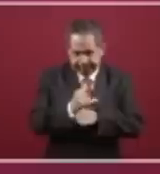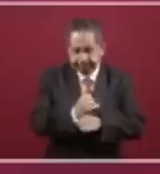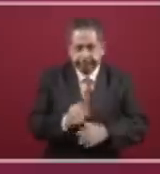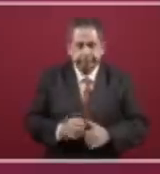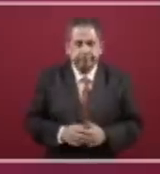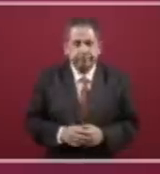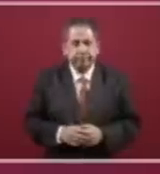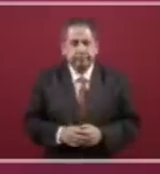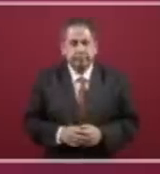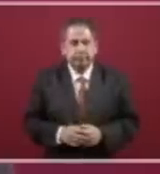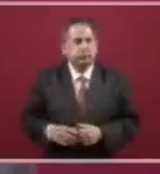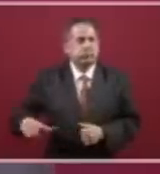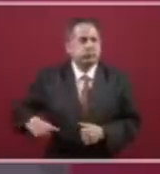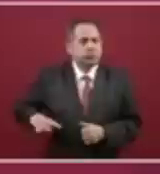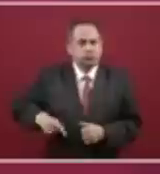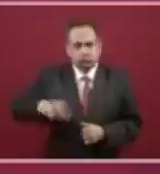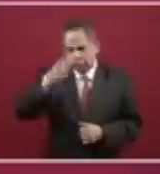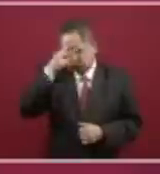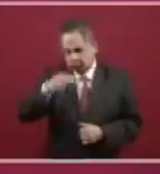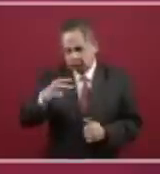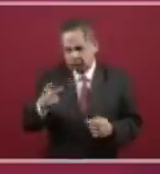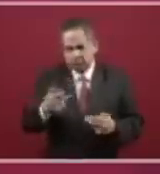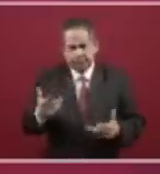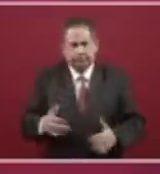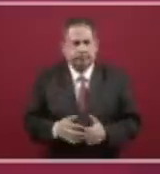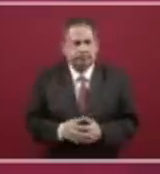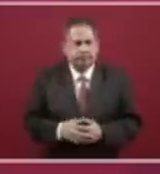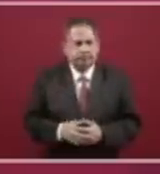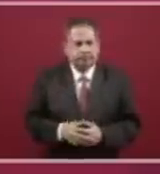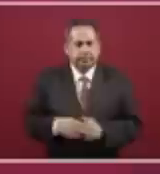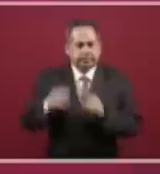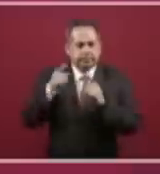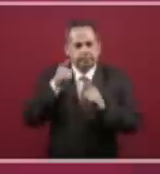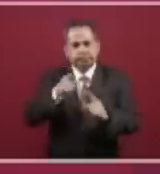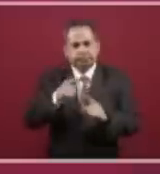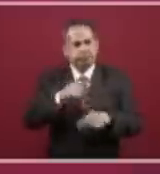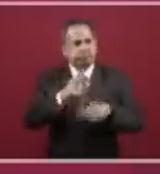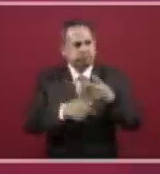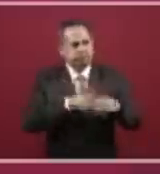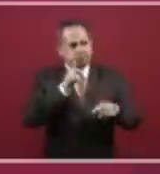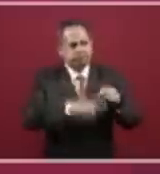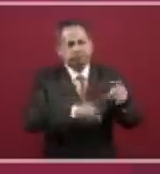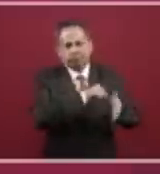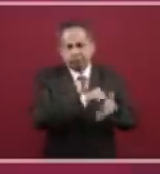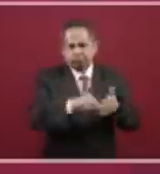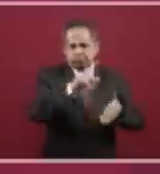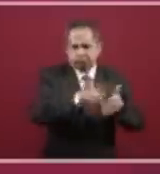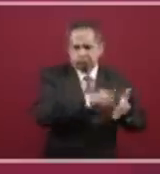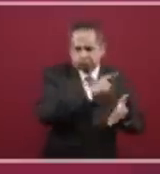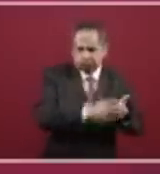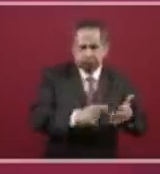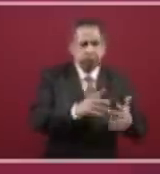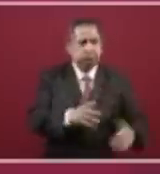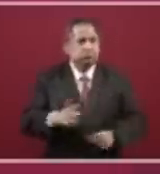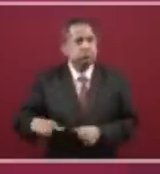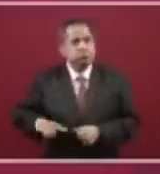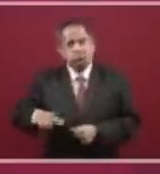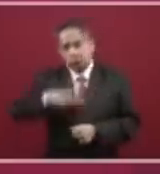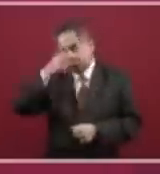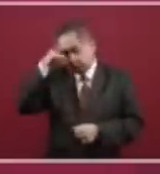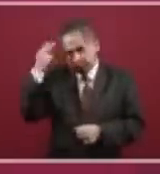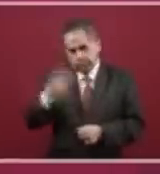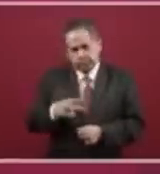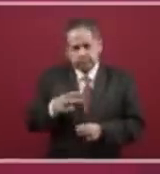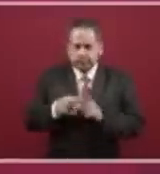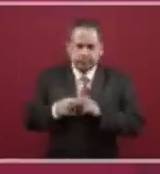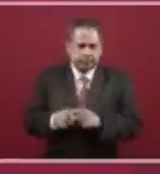acciones del gobierno de méxico con la finalidad de instrumentar la cancelación del proyecto el gobierno de méxico inició desde el